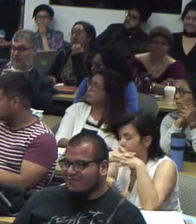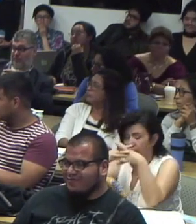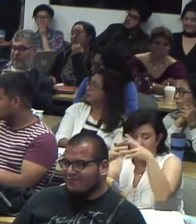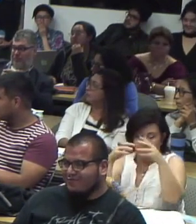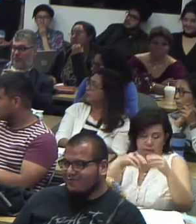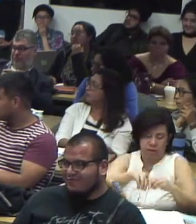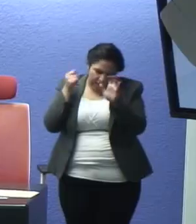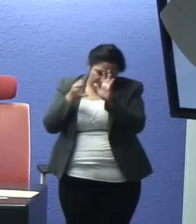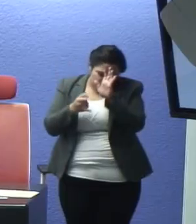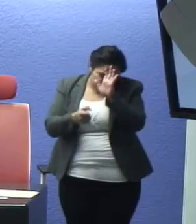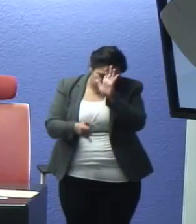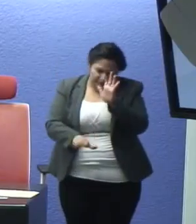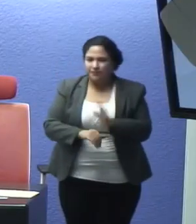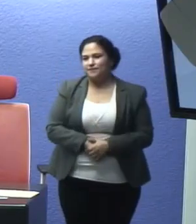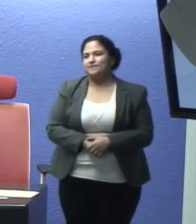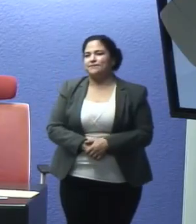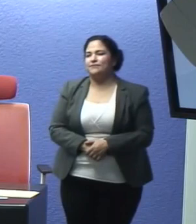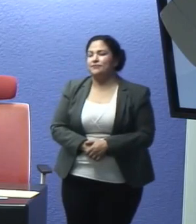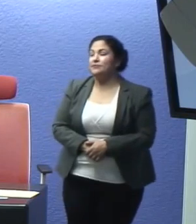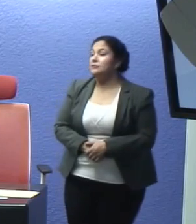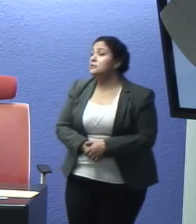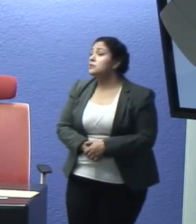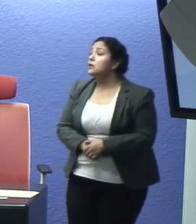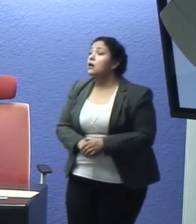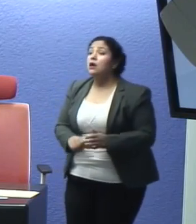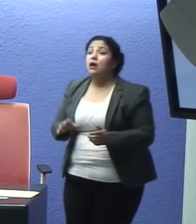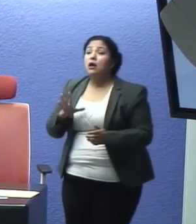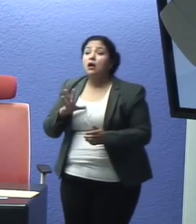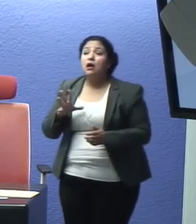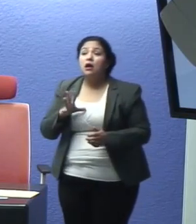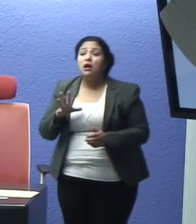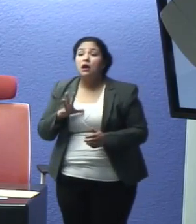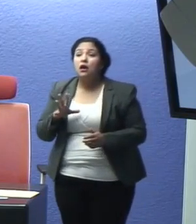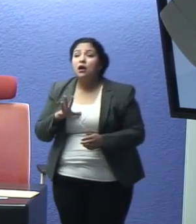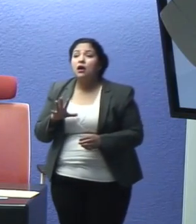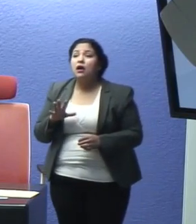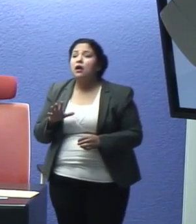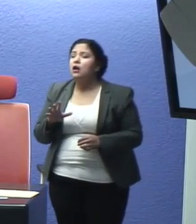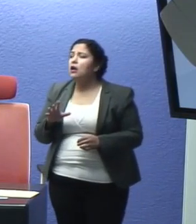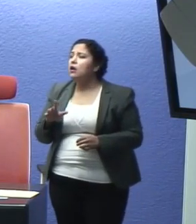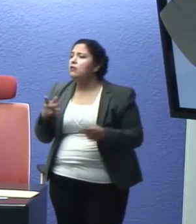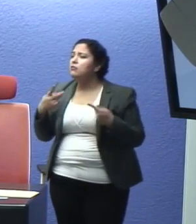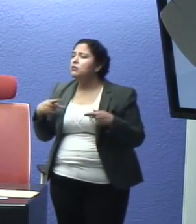¿no? Gracias. Gracias. Y teníamos un comentario,